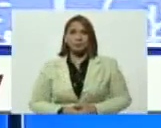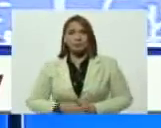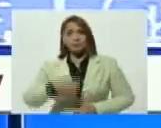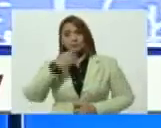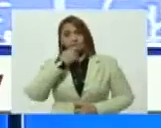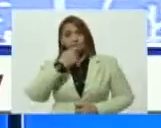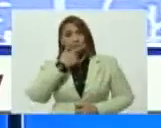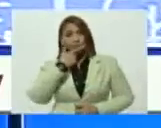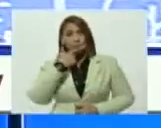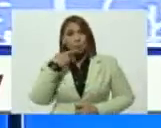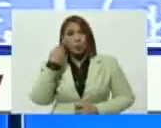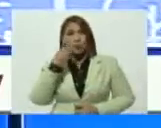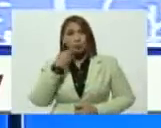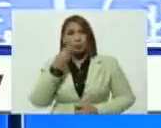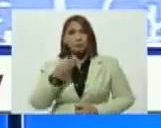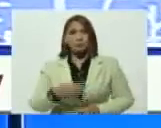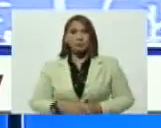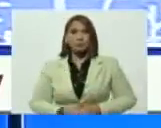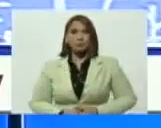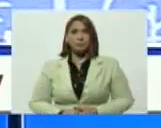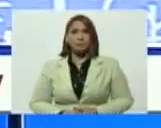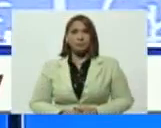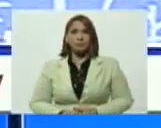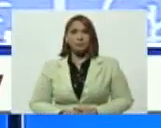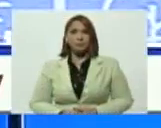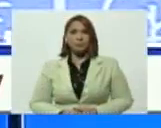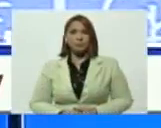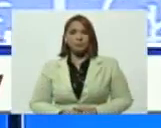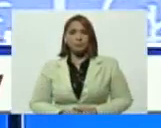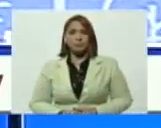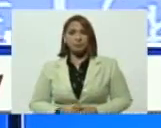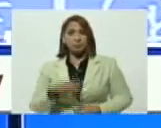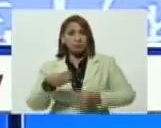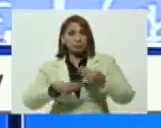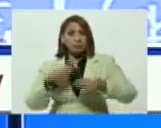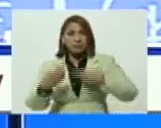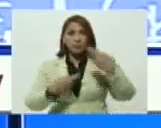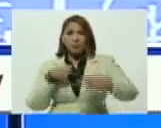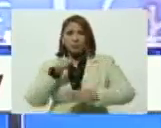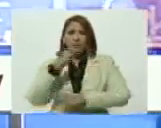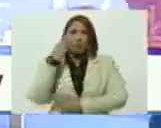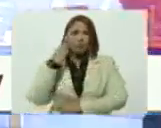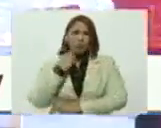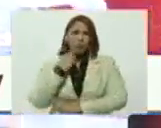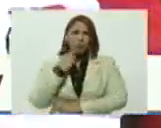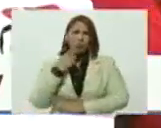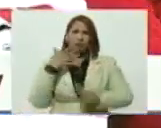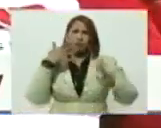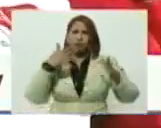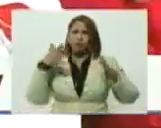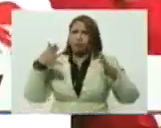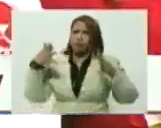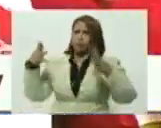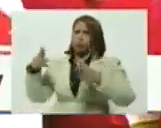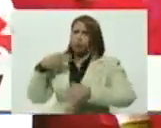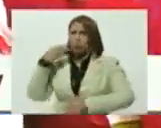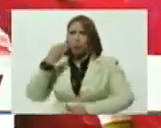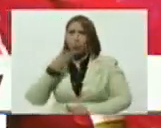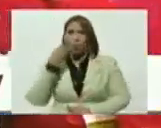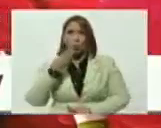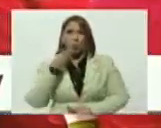Hermosa juventud. ¿Qué ha hecho la revolución bolivariana? Forjar jóvenes, líderes y